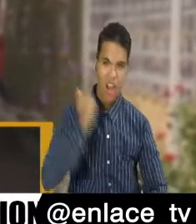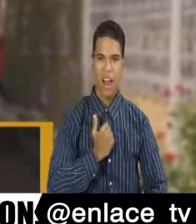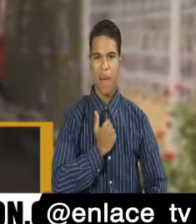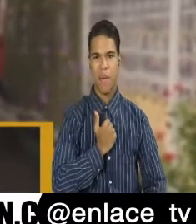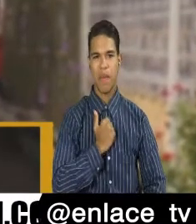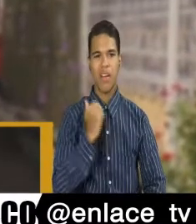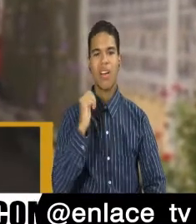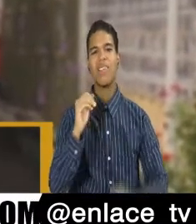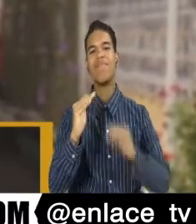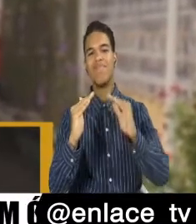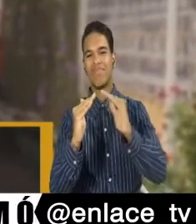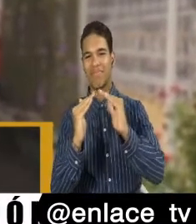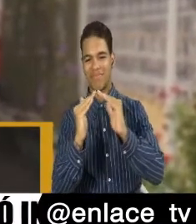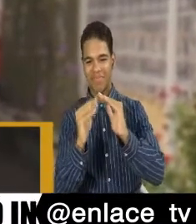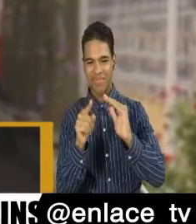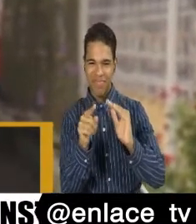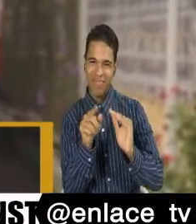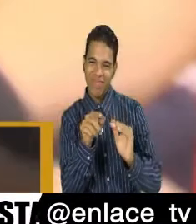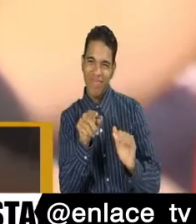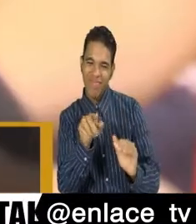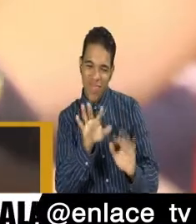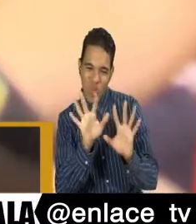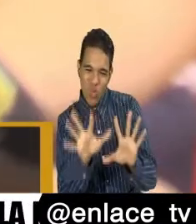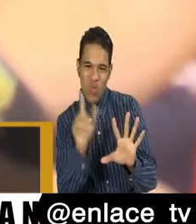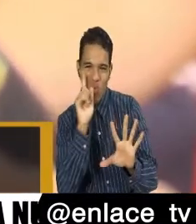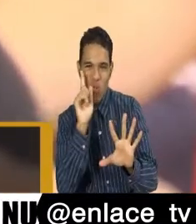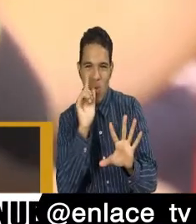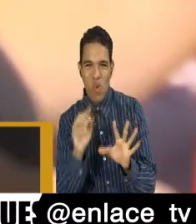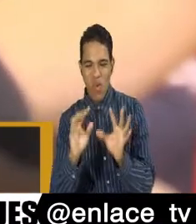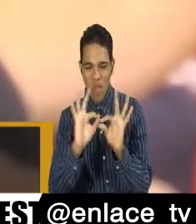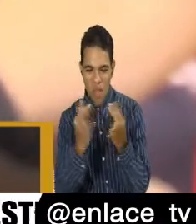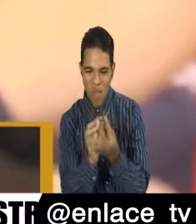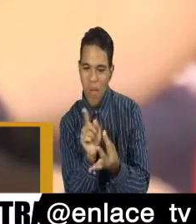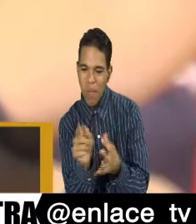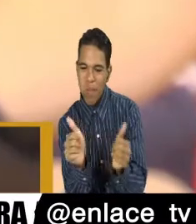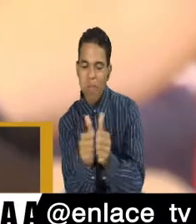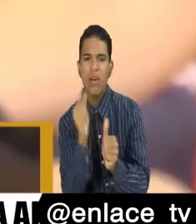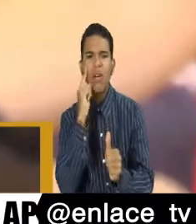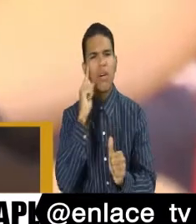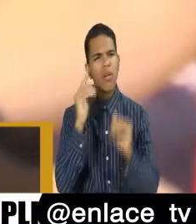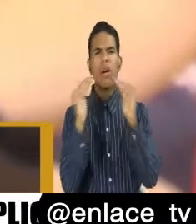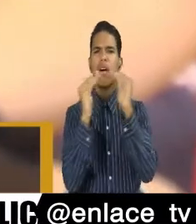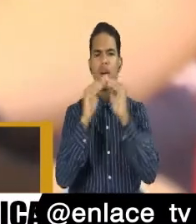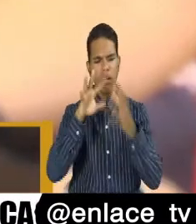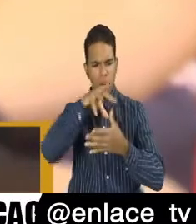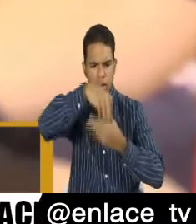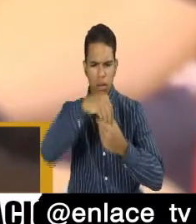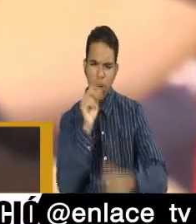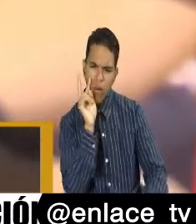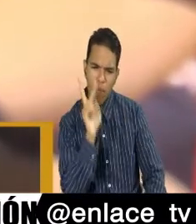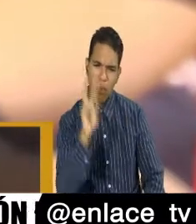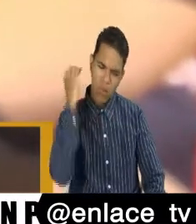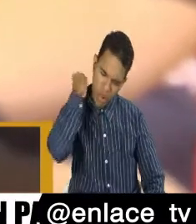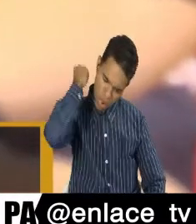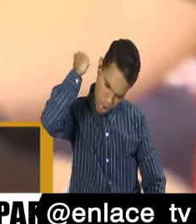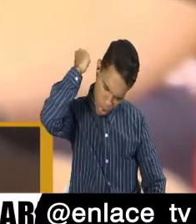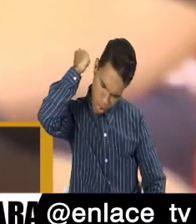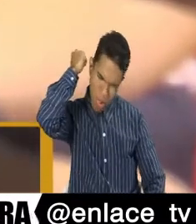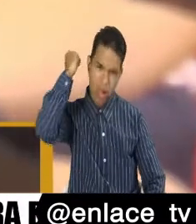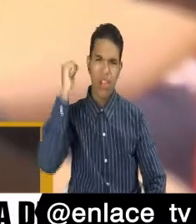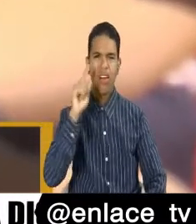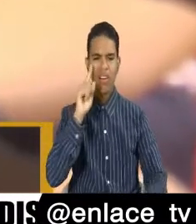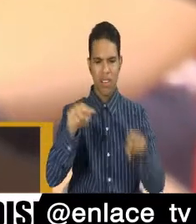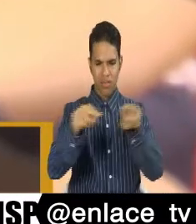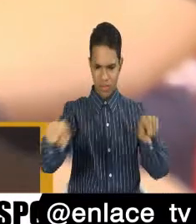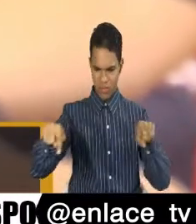de la víctima nos explica qué pudo haber pasado. Fue allá a la casa, ya lo encontramos allá guindado de esa cuerda allá en la piecita de